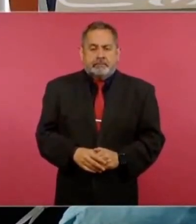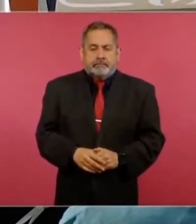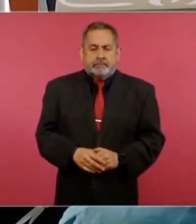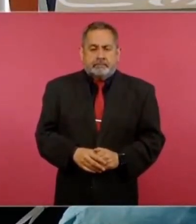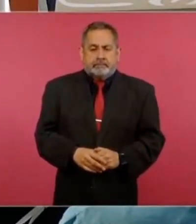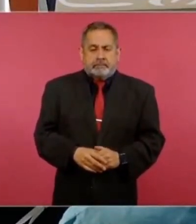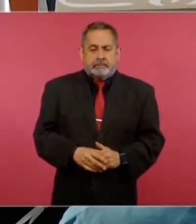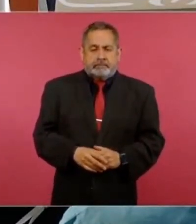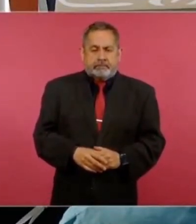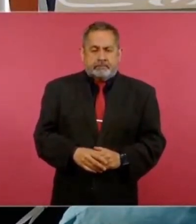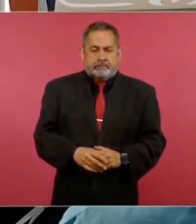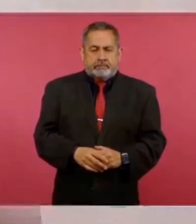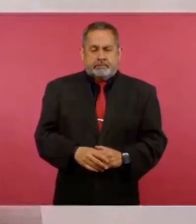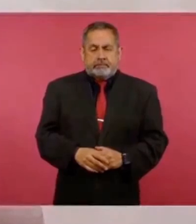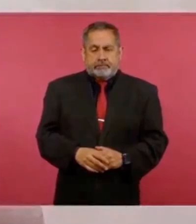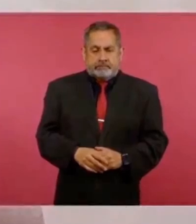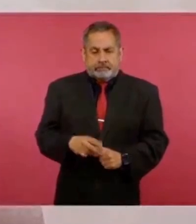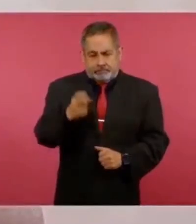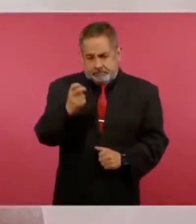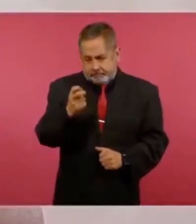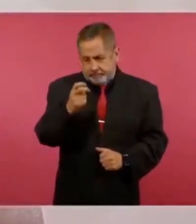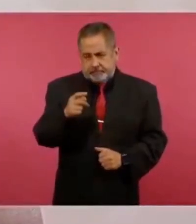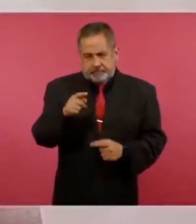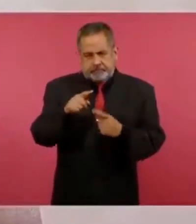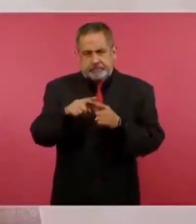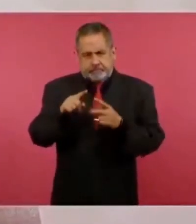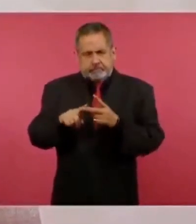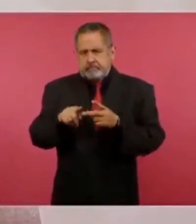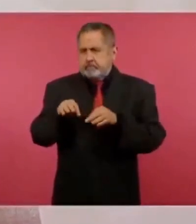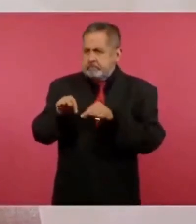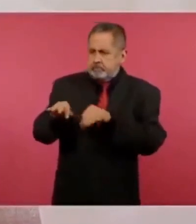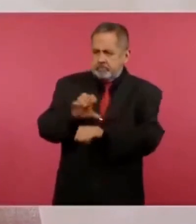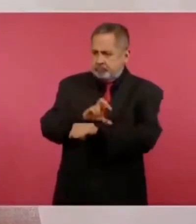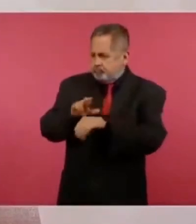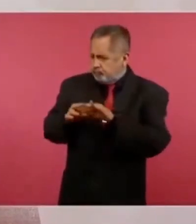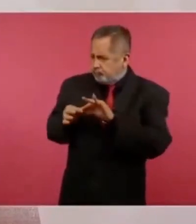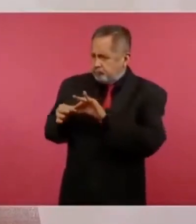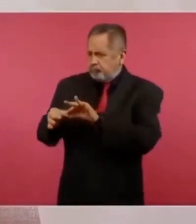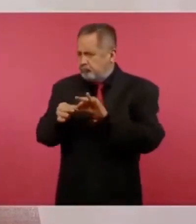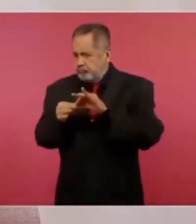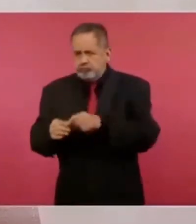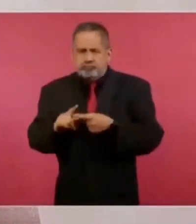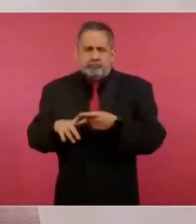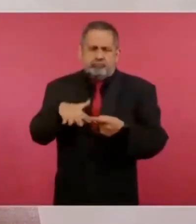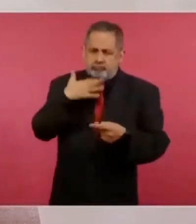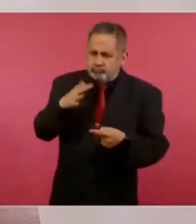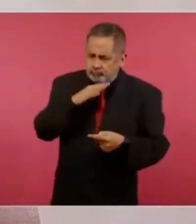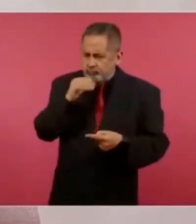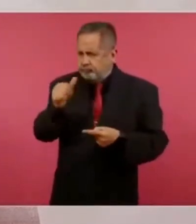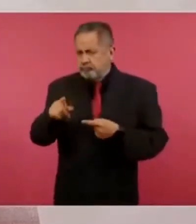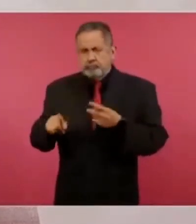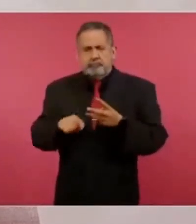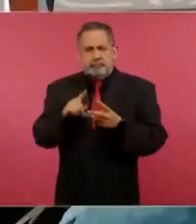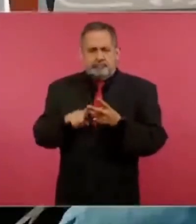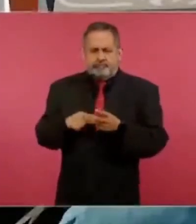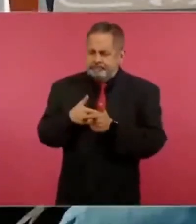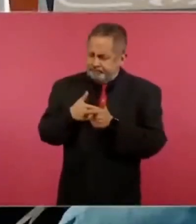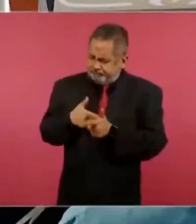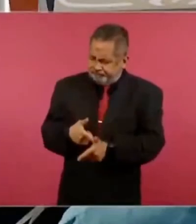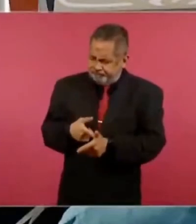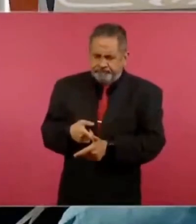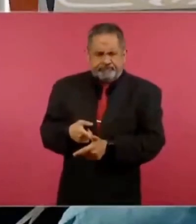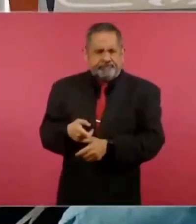Por eso, y por el trabajo coordinado, por no permitir la corrupción, por la